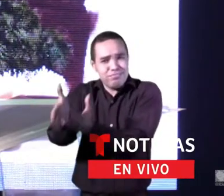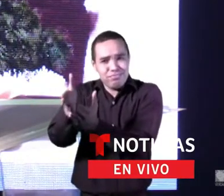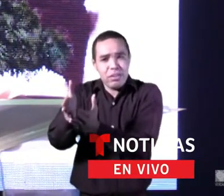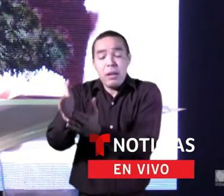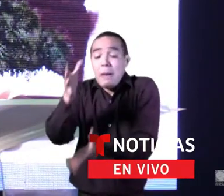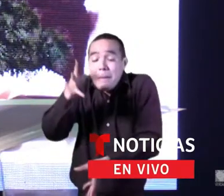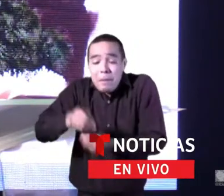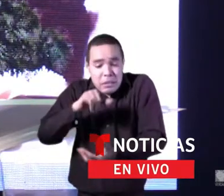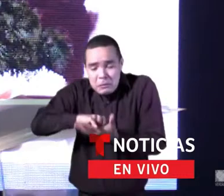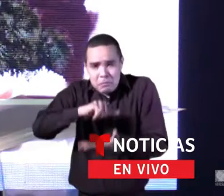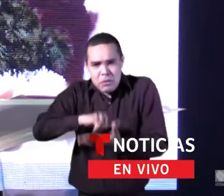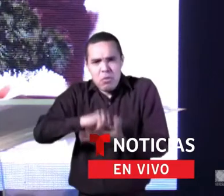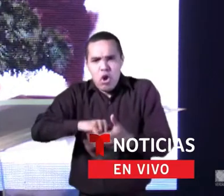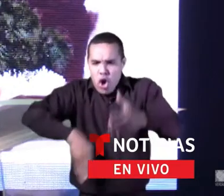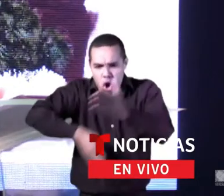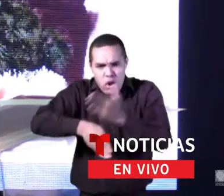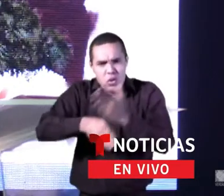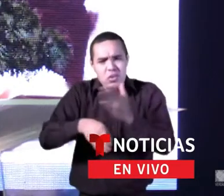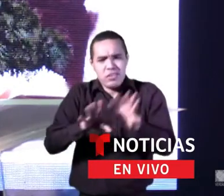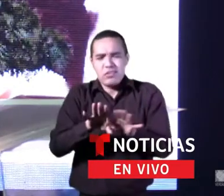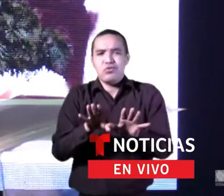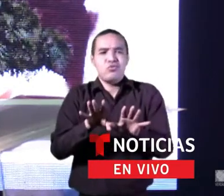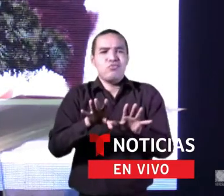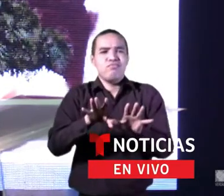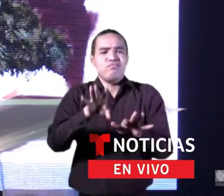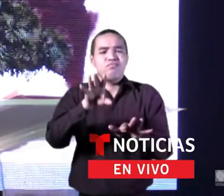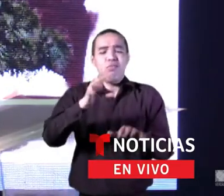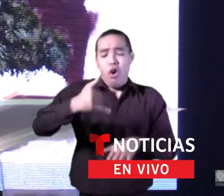futuro de nuestra juventud